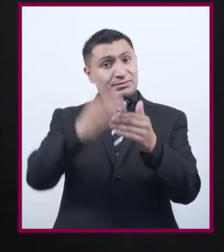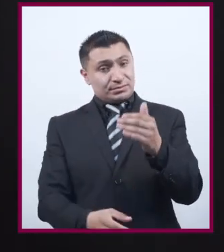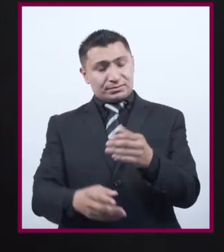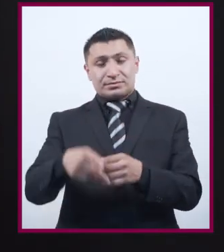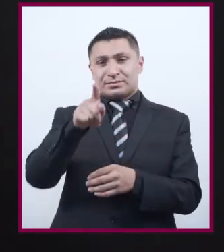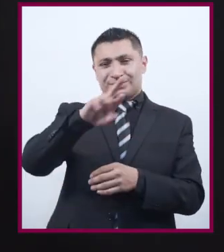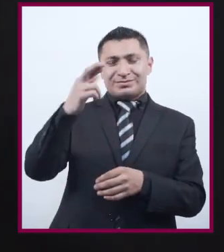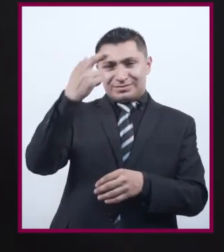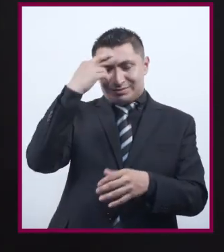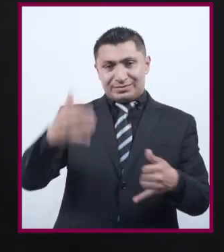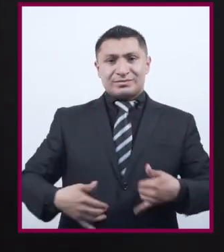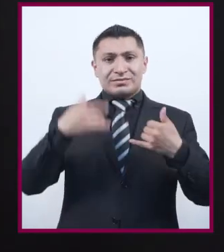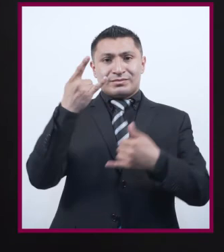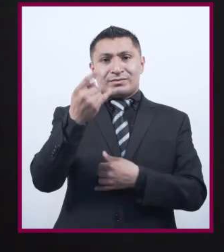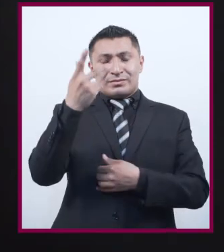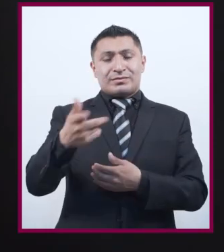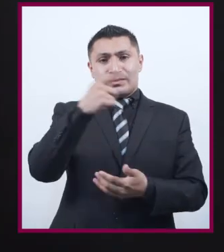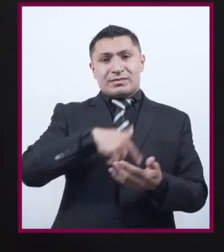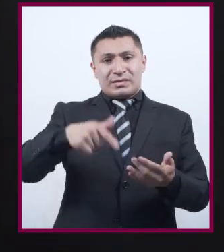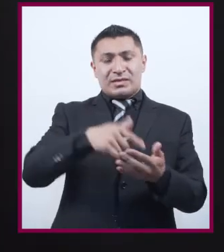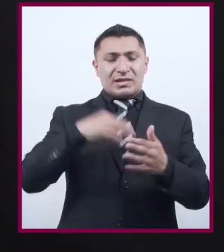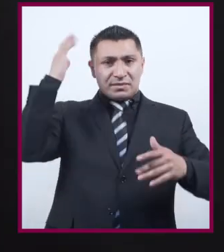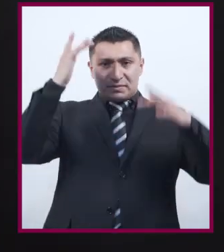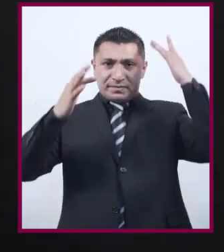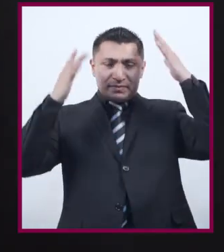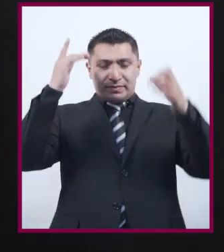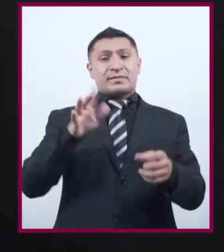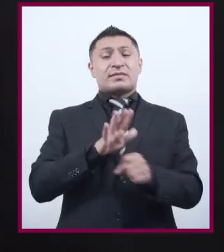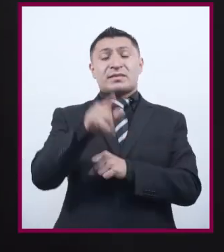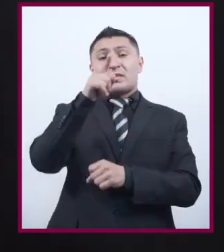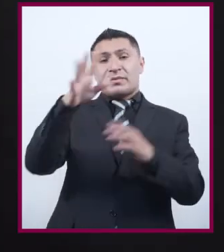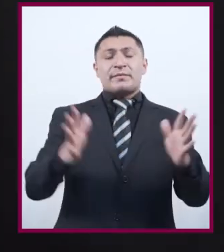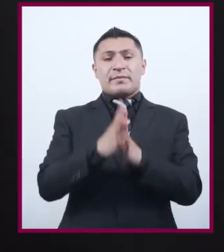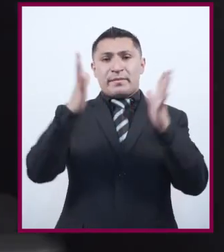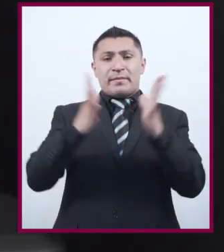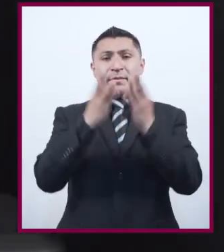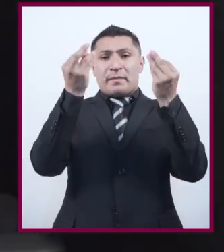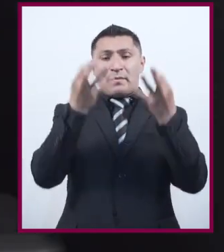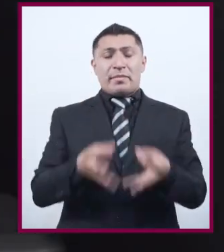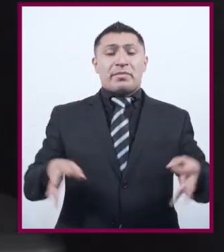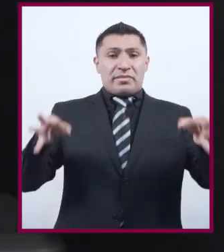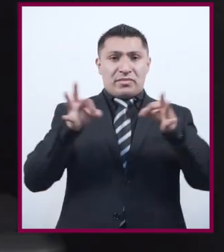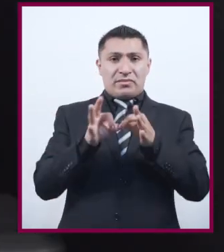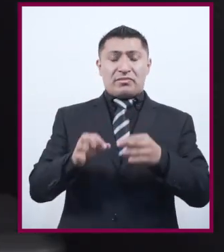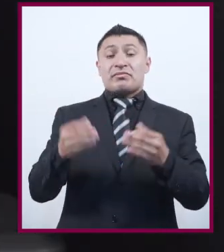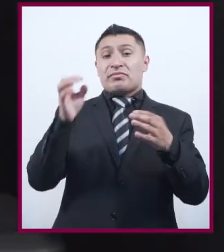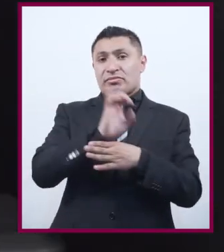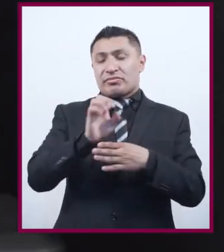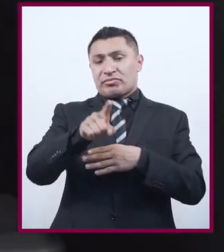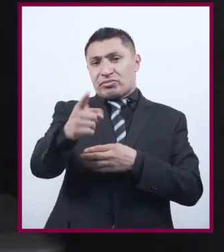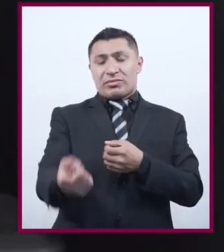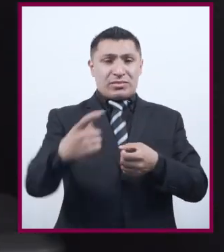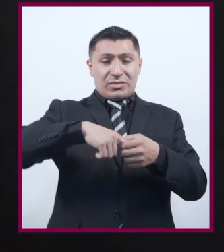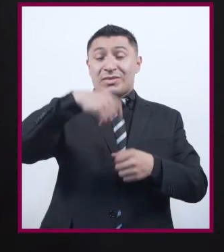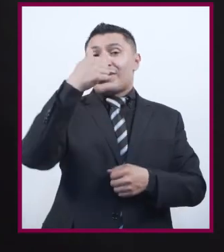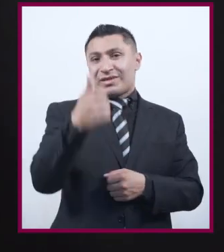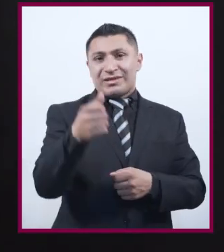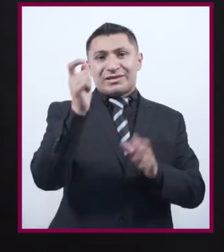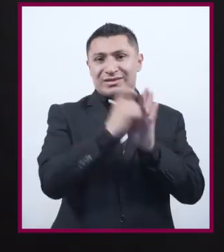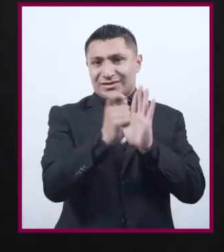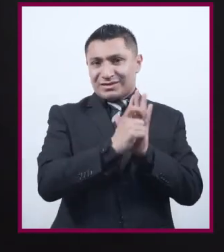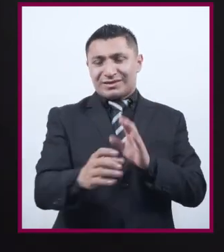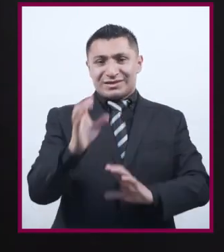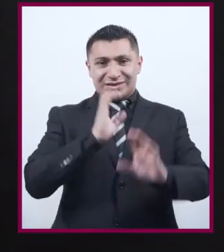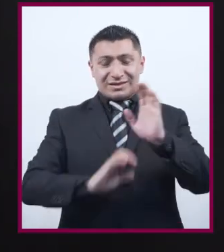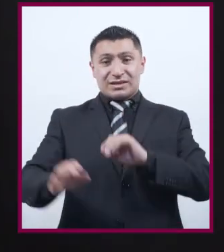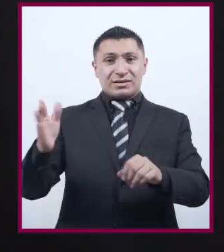que Jóvenes en TV es un espacio de reflexión donde tu participación es muy importante. Así que danos un like y escríbenos, porque el